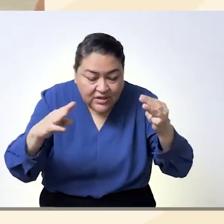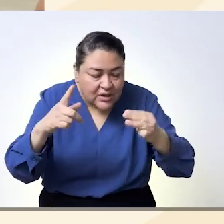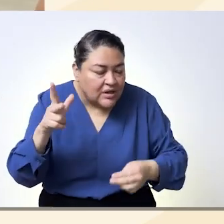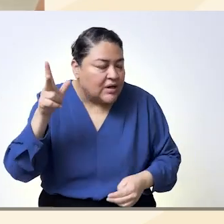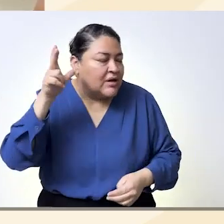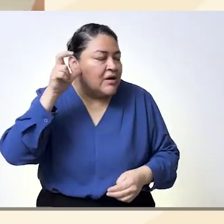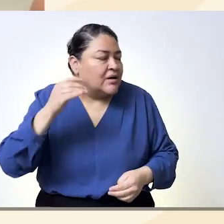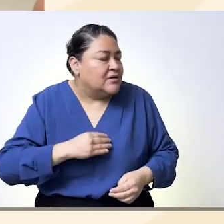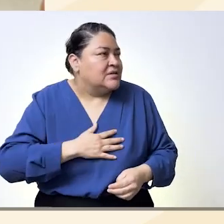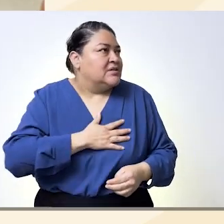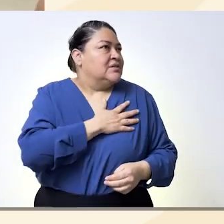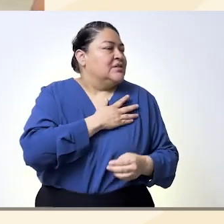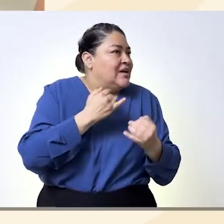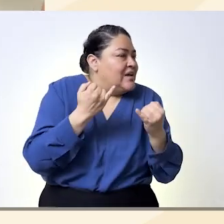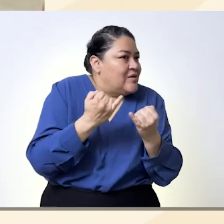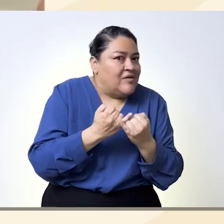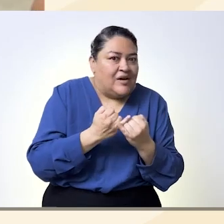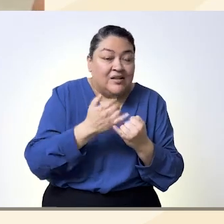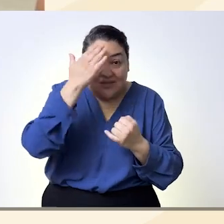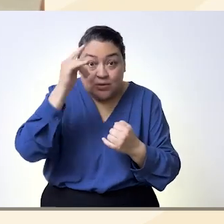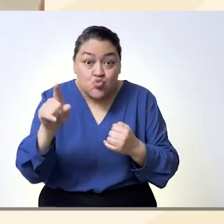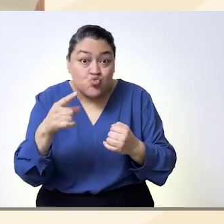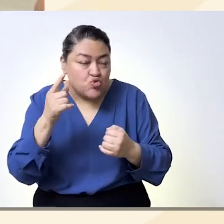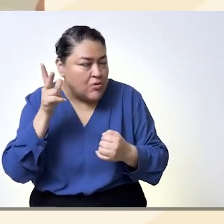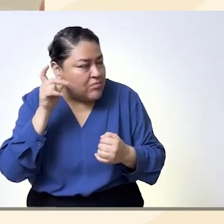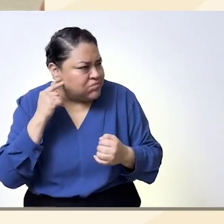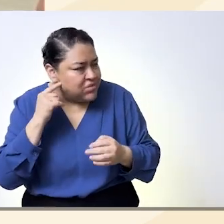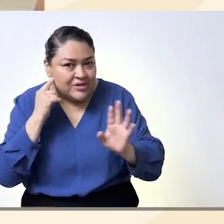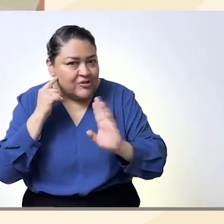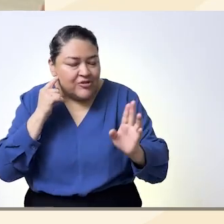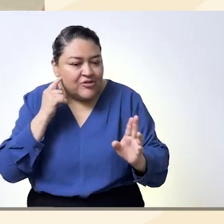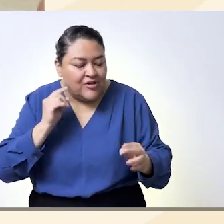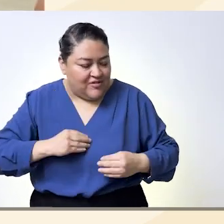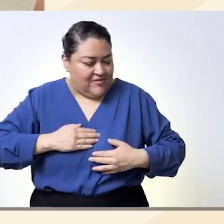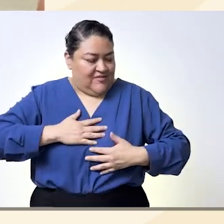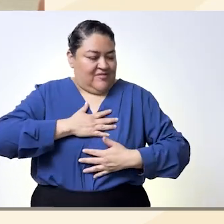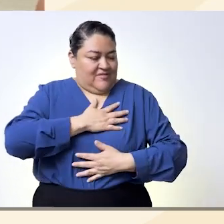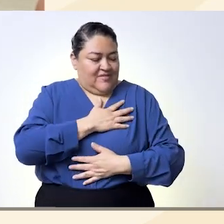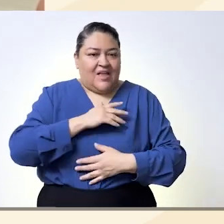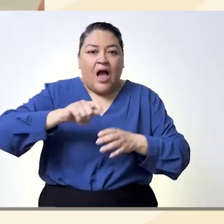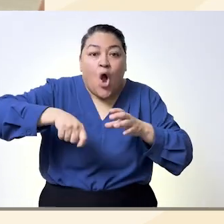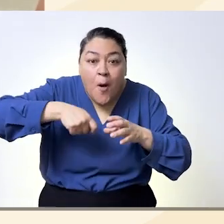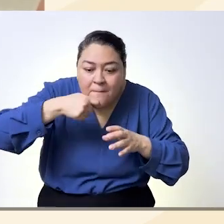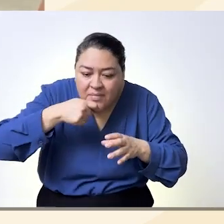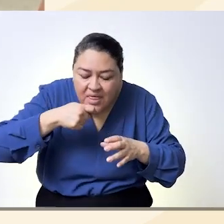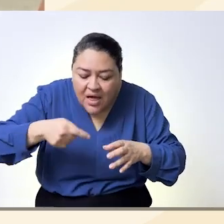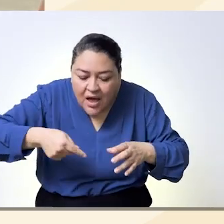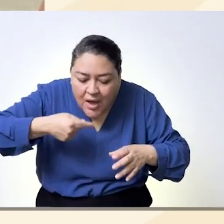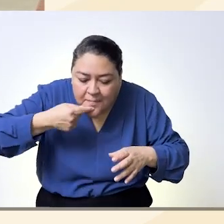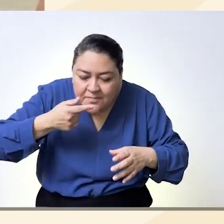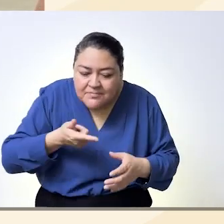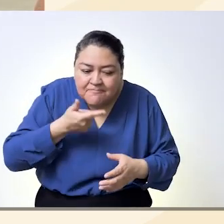escucharla, me activa otros sentidos, la comida, los olores, todo. Yo amo eso, porque siento que puedo